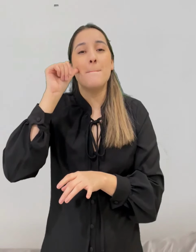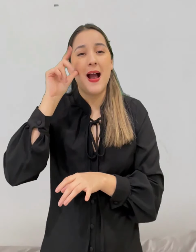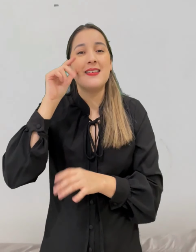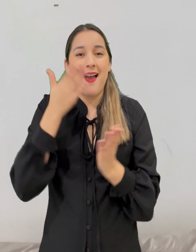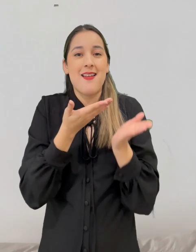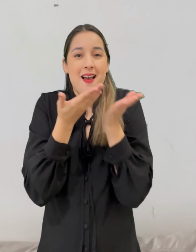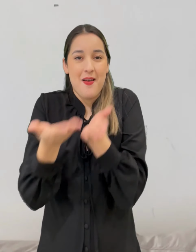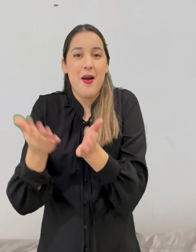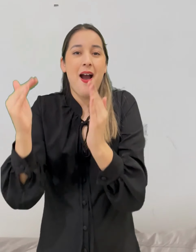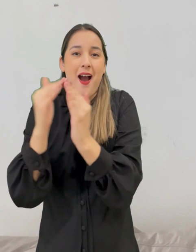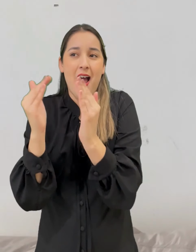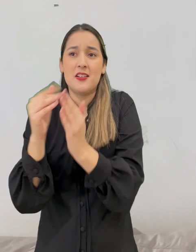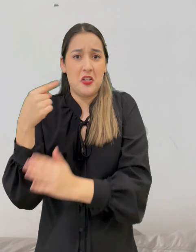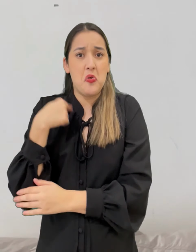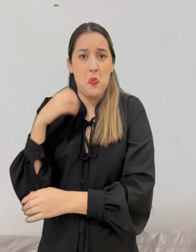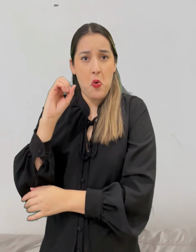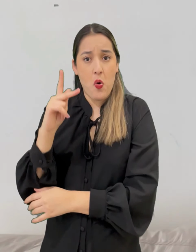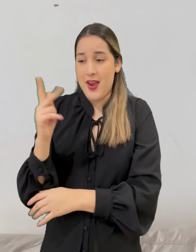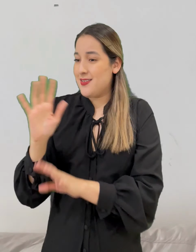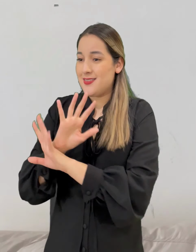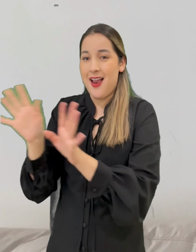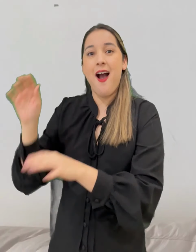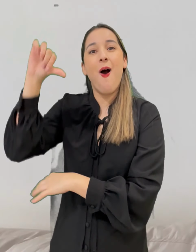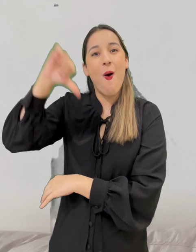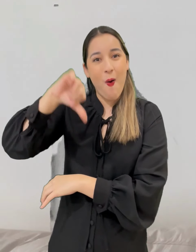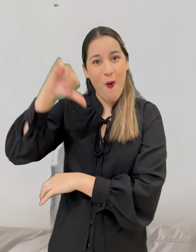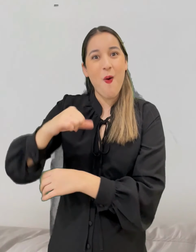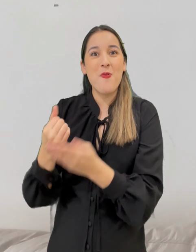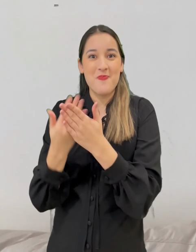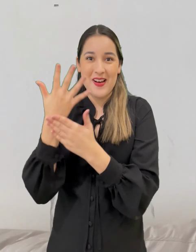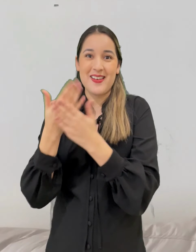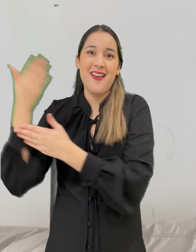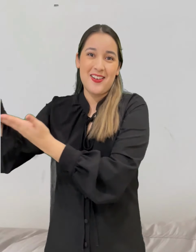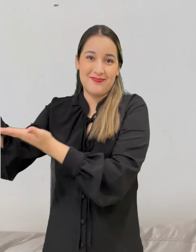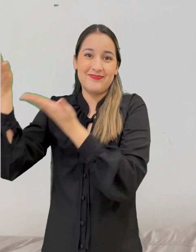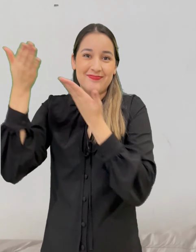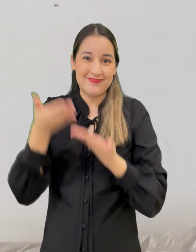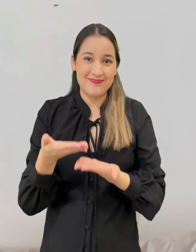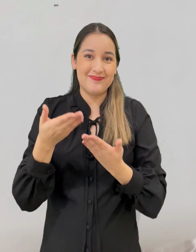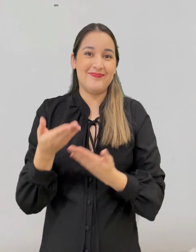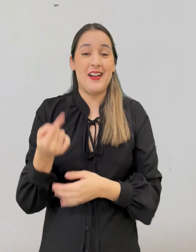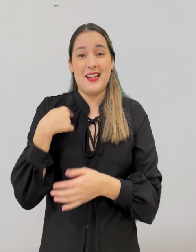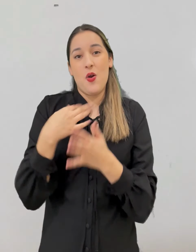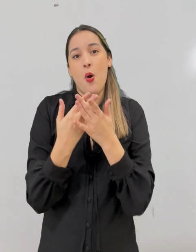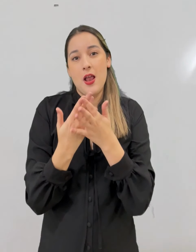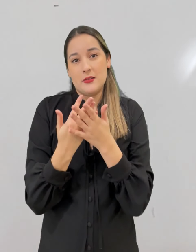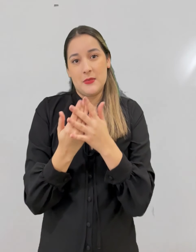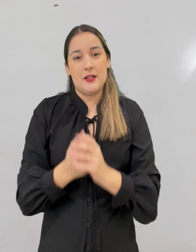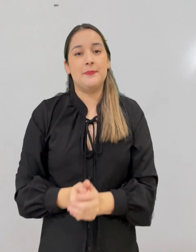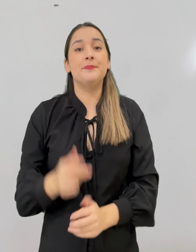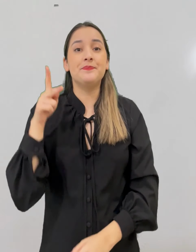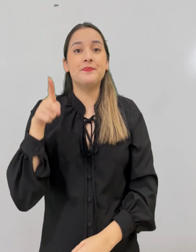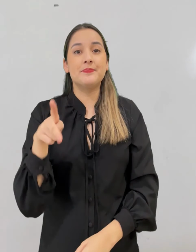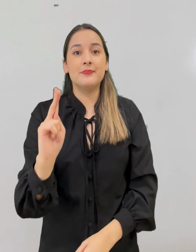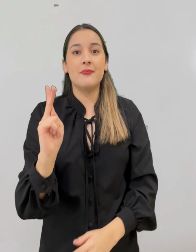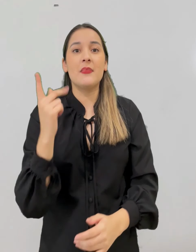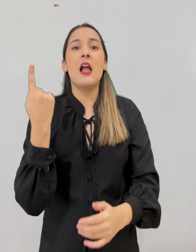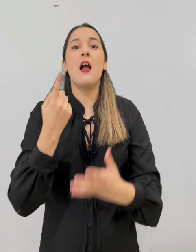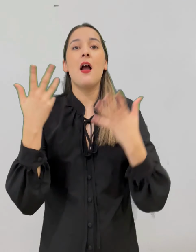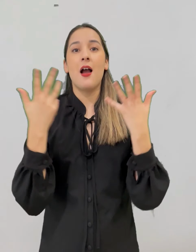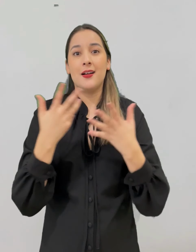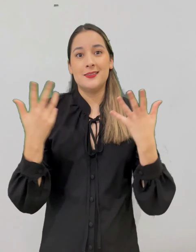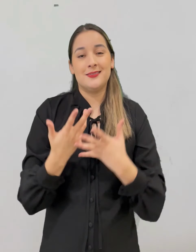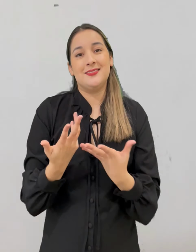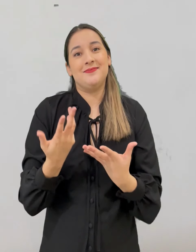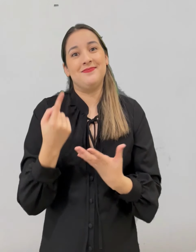no sé a qué hora yo aquí voy a estar en mi casa qué más les puedo platicar pues estamos en proceso ahora de que